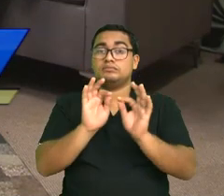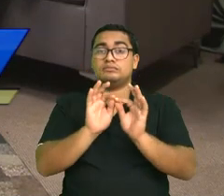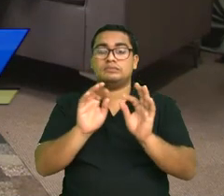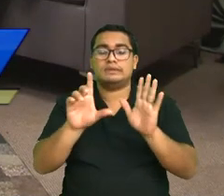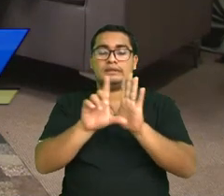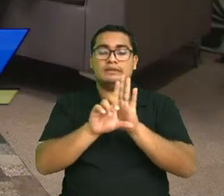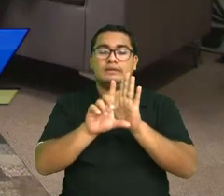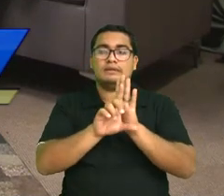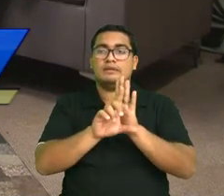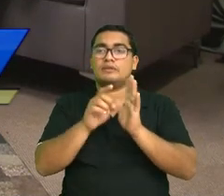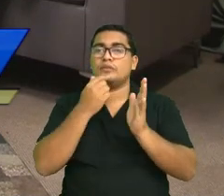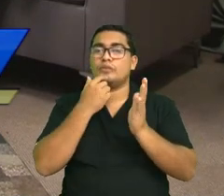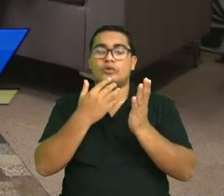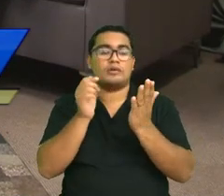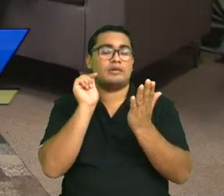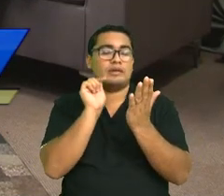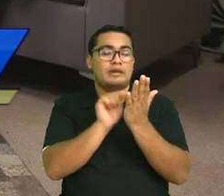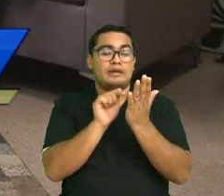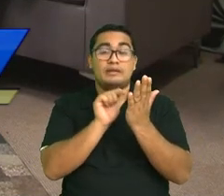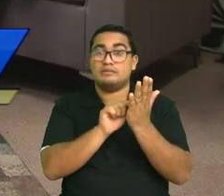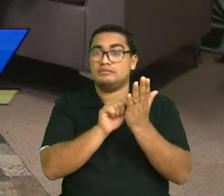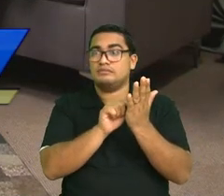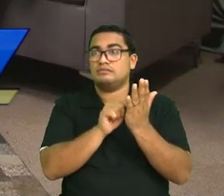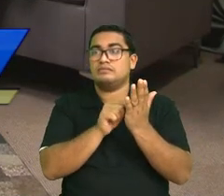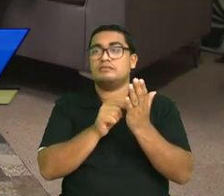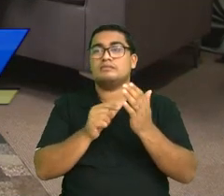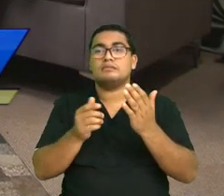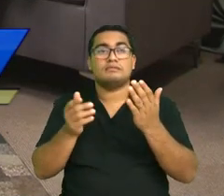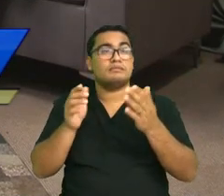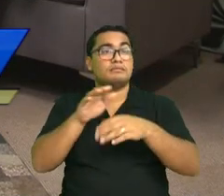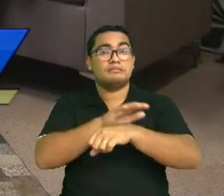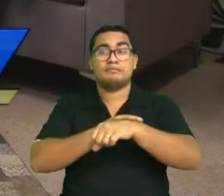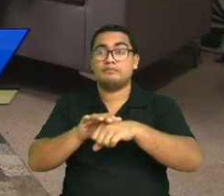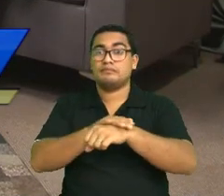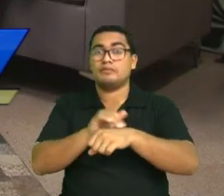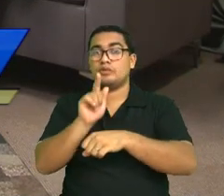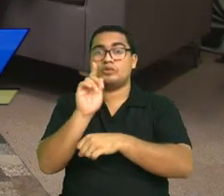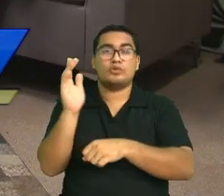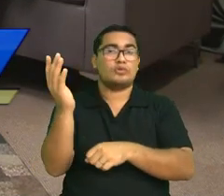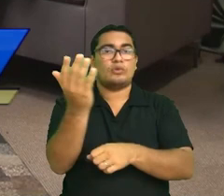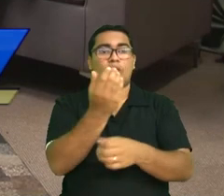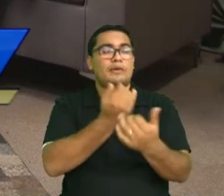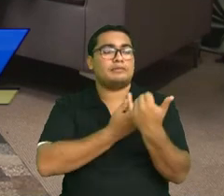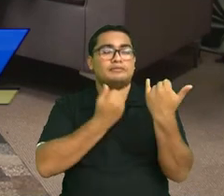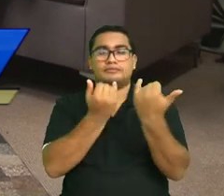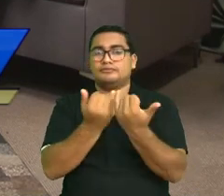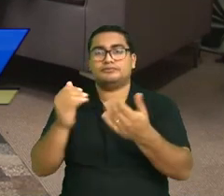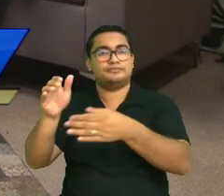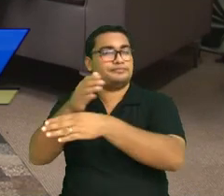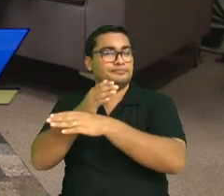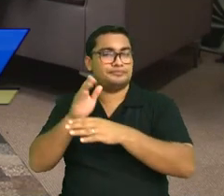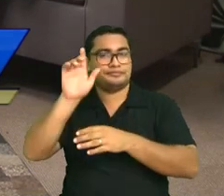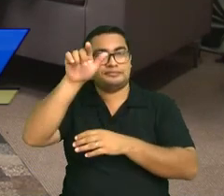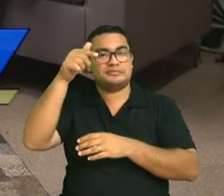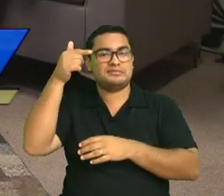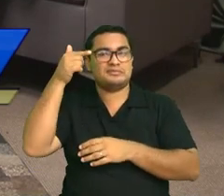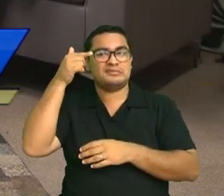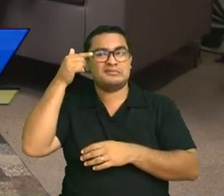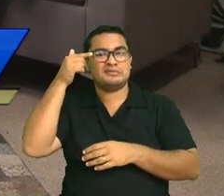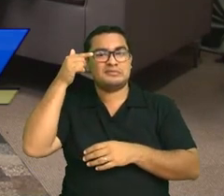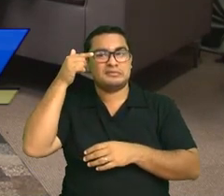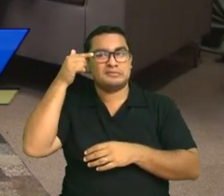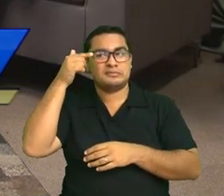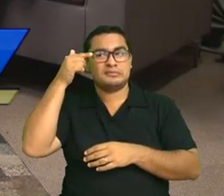eso le permite a todas las instituciones del gobierno, ¿verdad?, Ministerio de Salud, Ministerio de